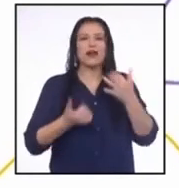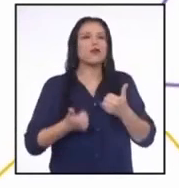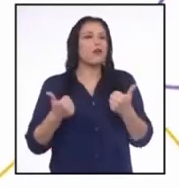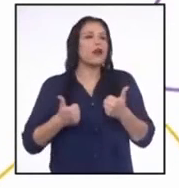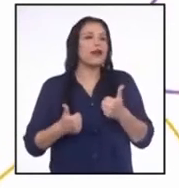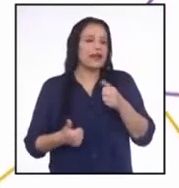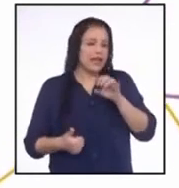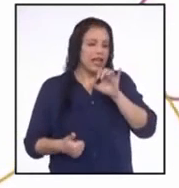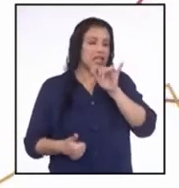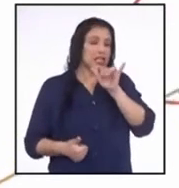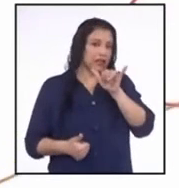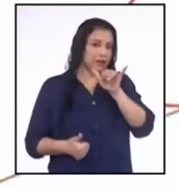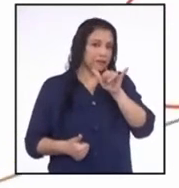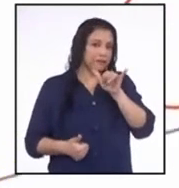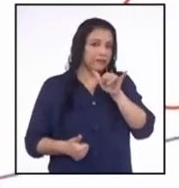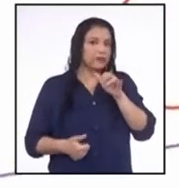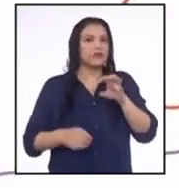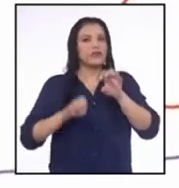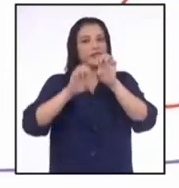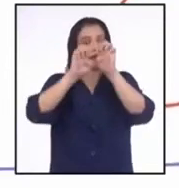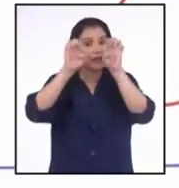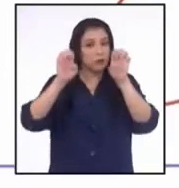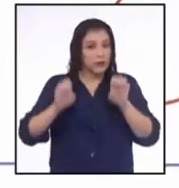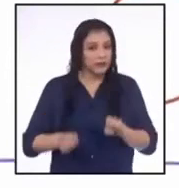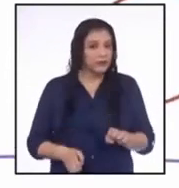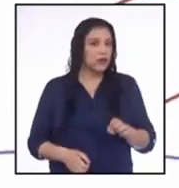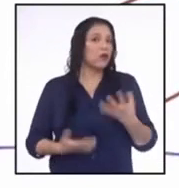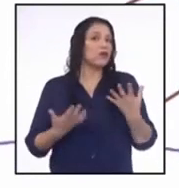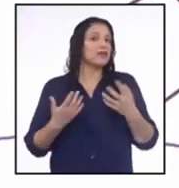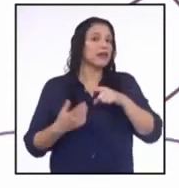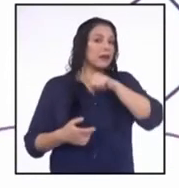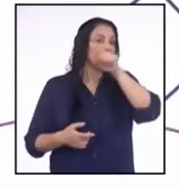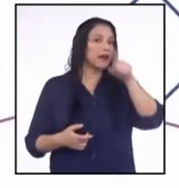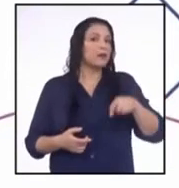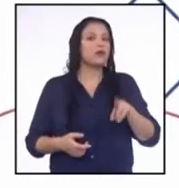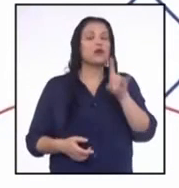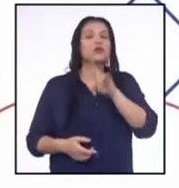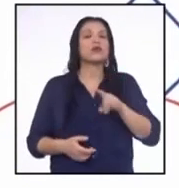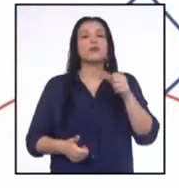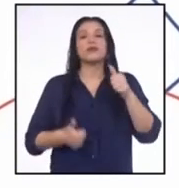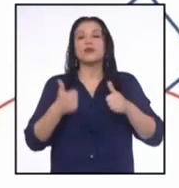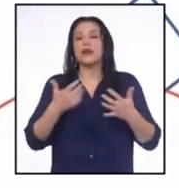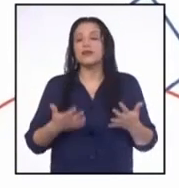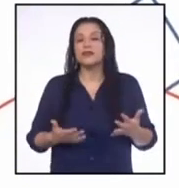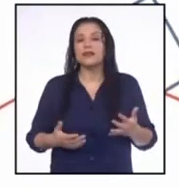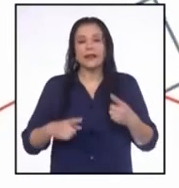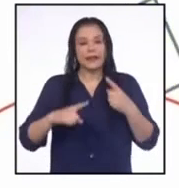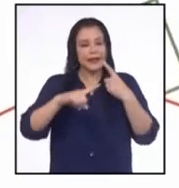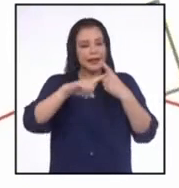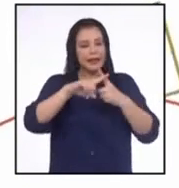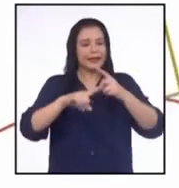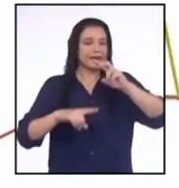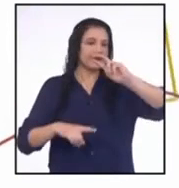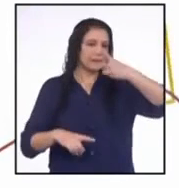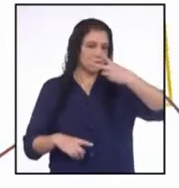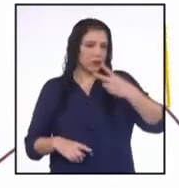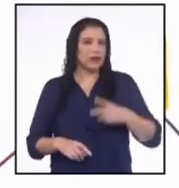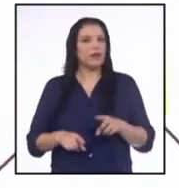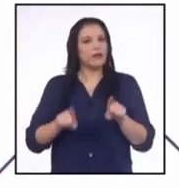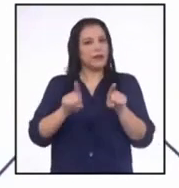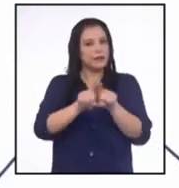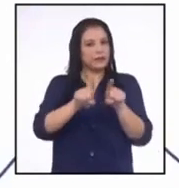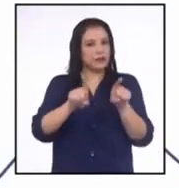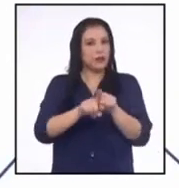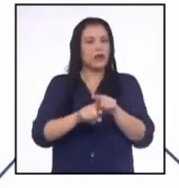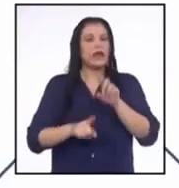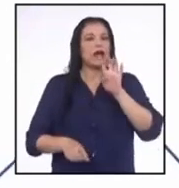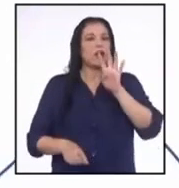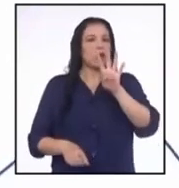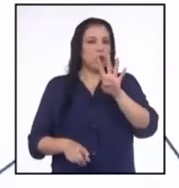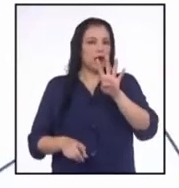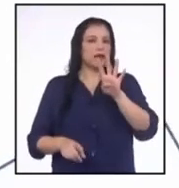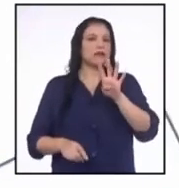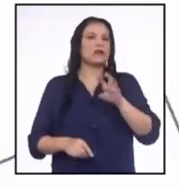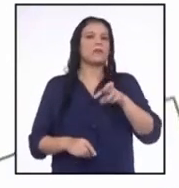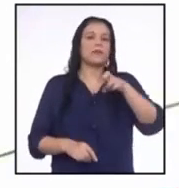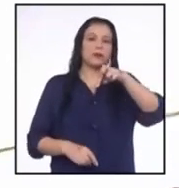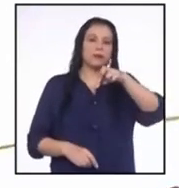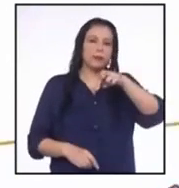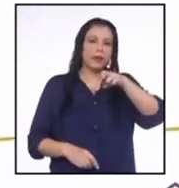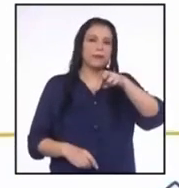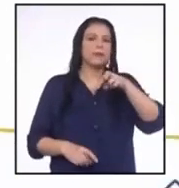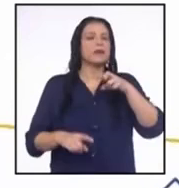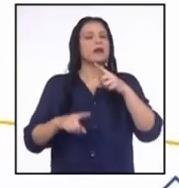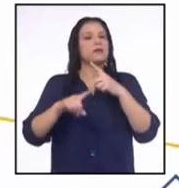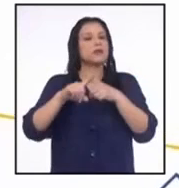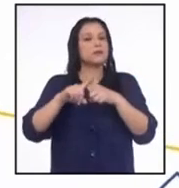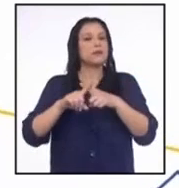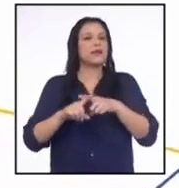Y. Entonces la ecuación de la parábola que debemos utilizar es x elevado al cuadrado es igual a 4 multiplicado por